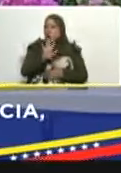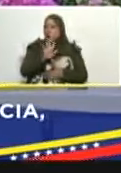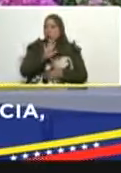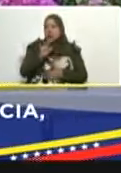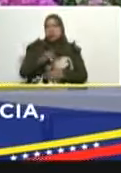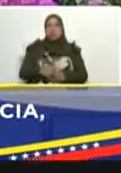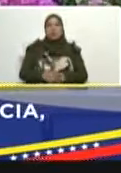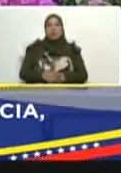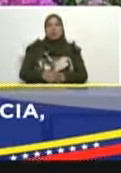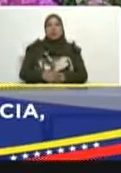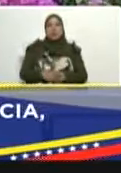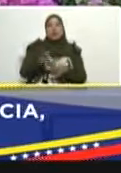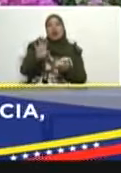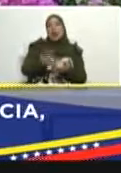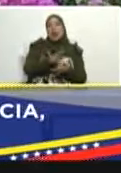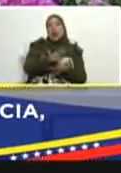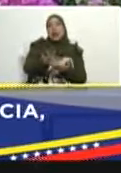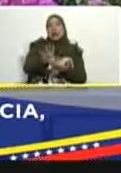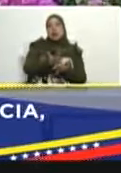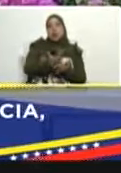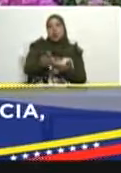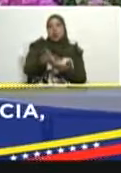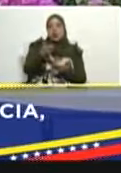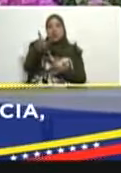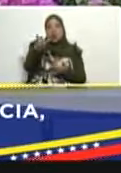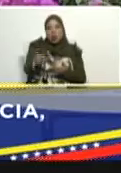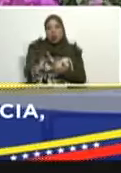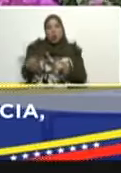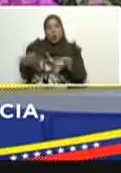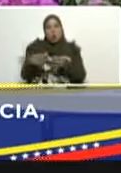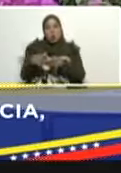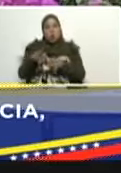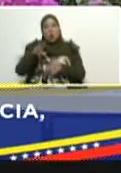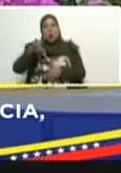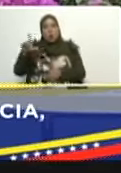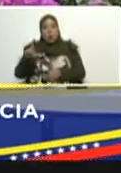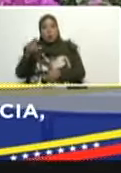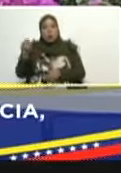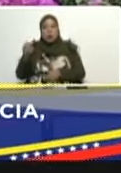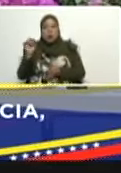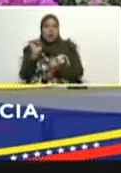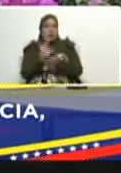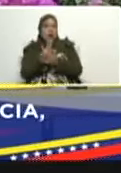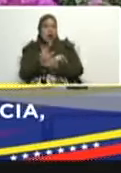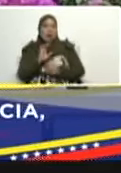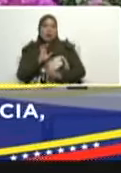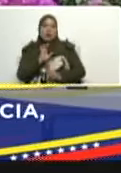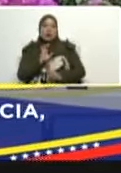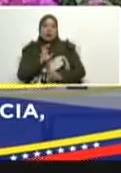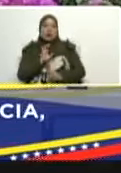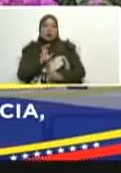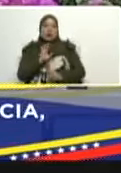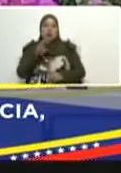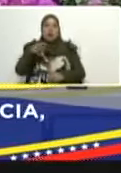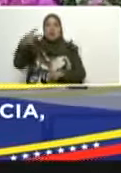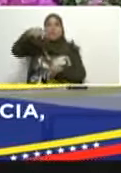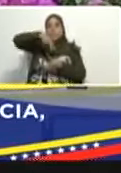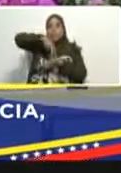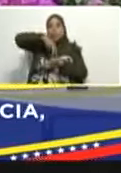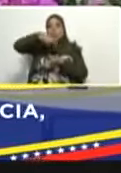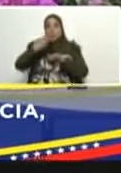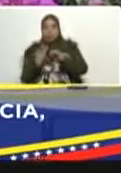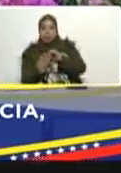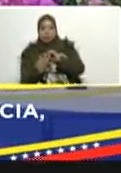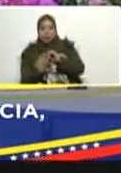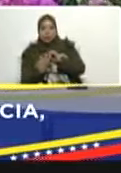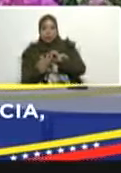Hay una canción de La Villa que dice, ¿no? De La Villa. Fuera calima, ¿no? Lo pongo para arriba, lo pongo